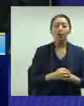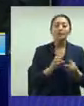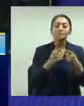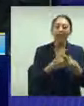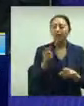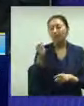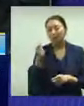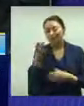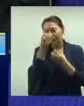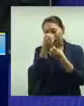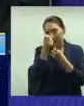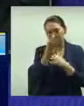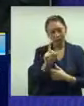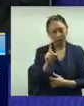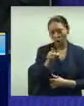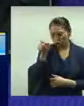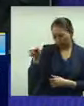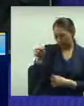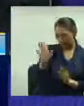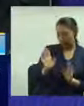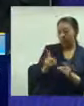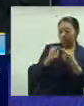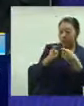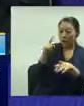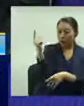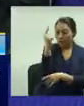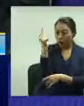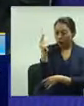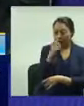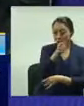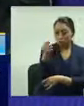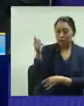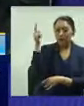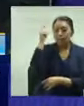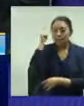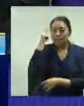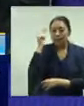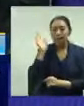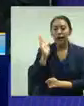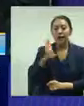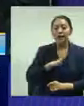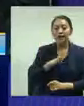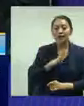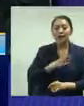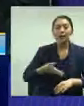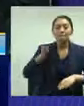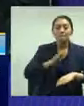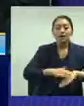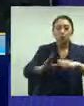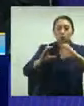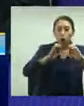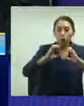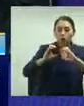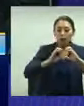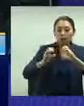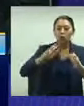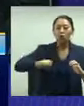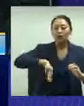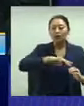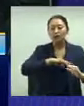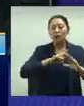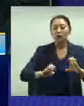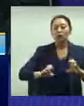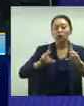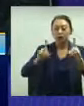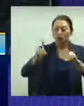no es con ustedes, pero sí sería bueno de que se tomara en consideración tener una mejor comunicación con el Ministerio de Educación